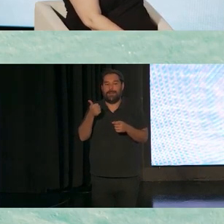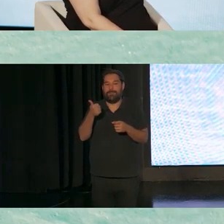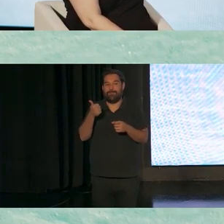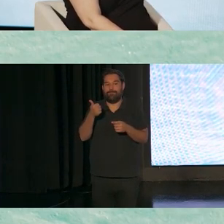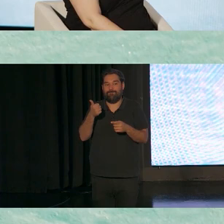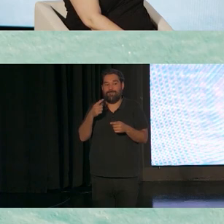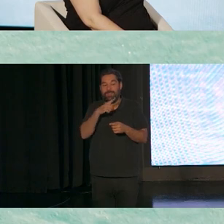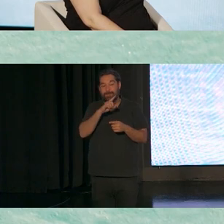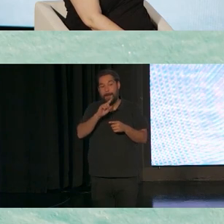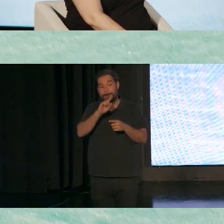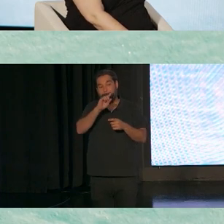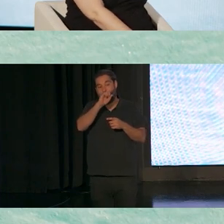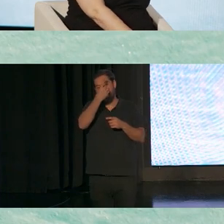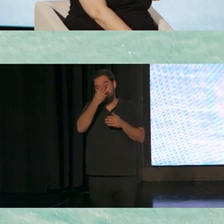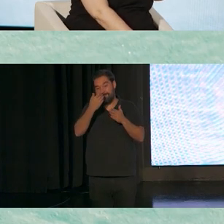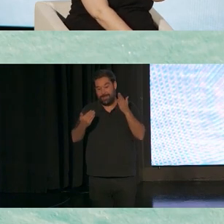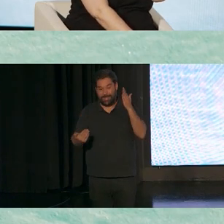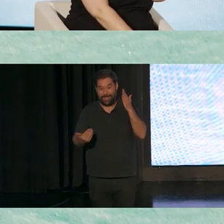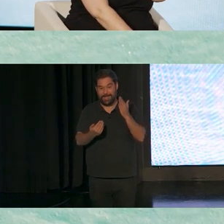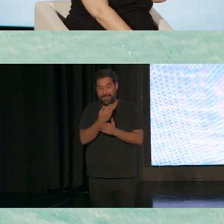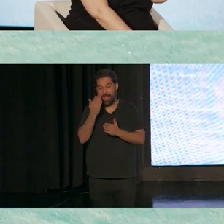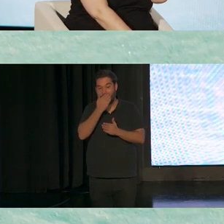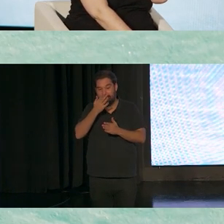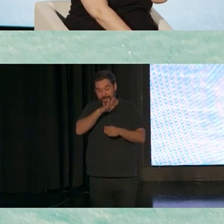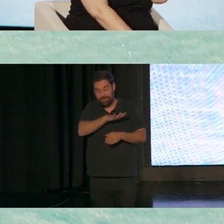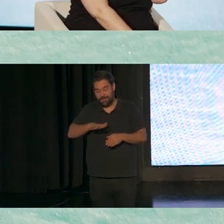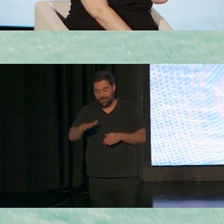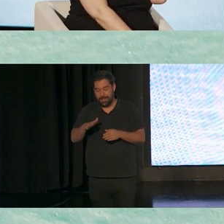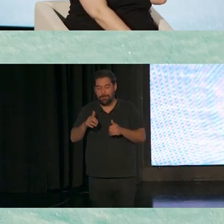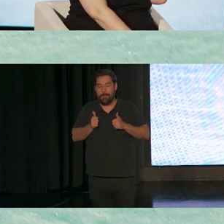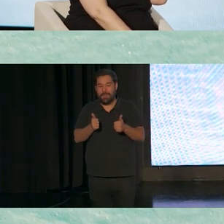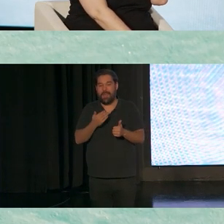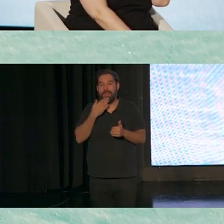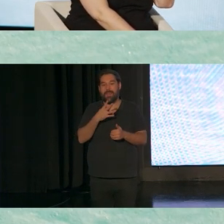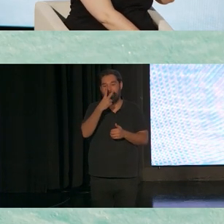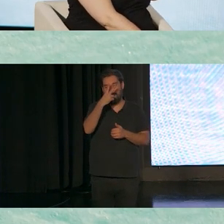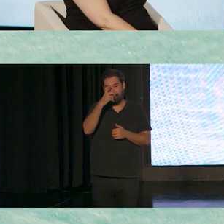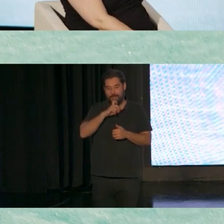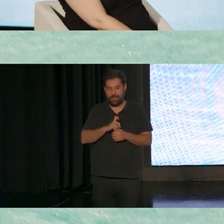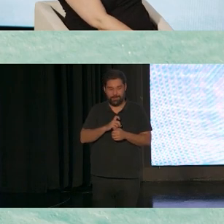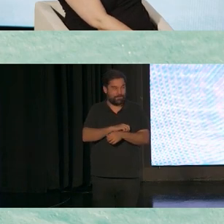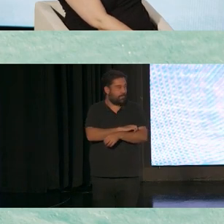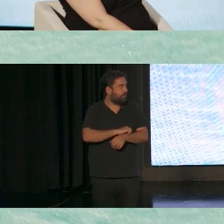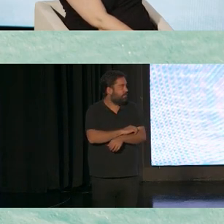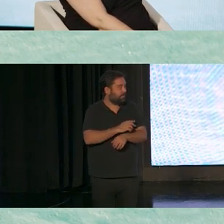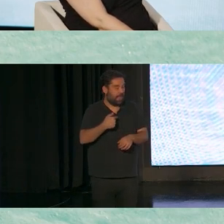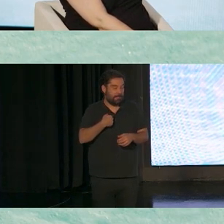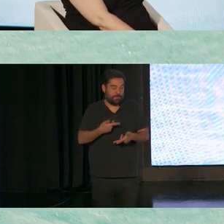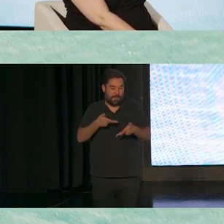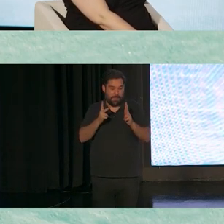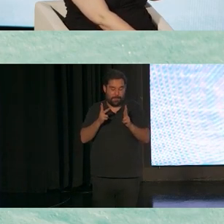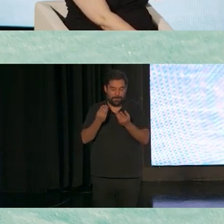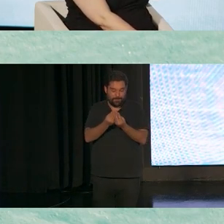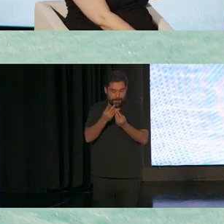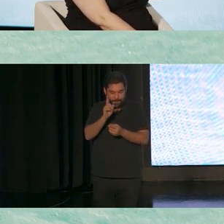es su primer día de guarde que ya empezó guarde con dos años eh yo quería antes pero no me dejaban y